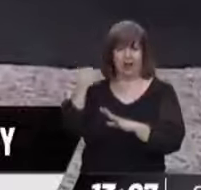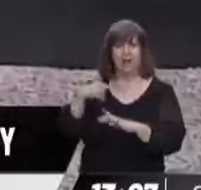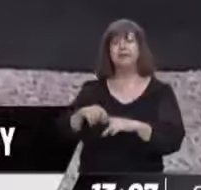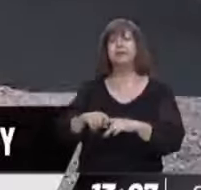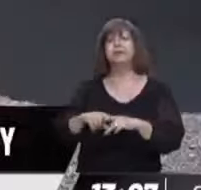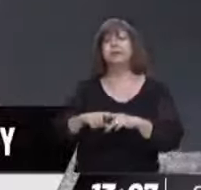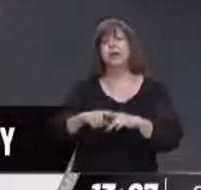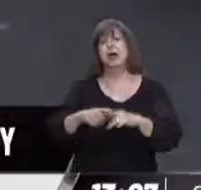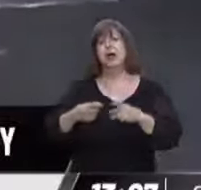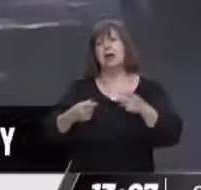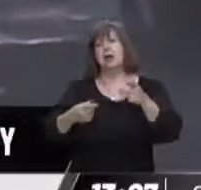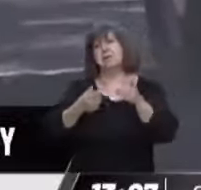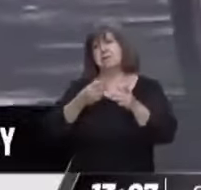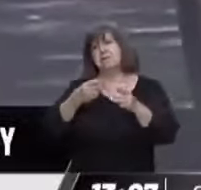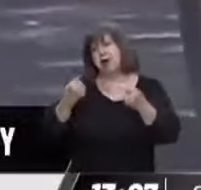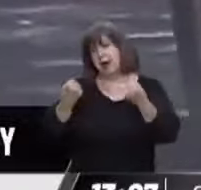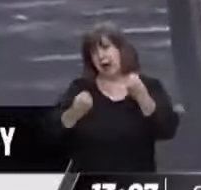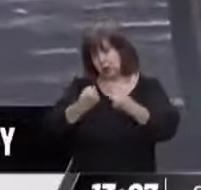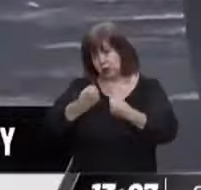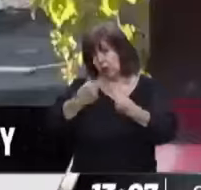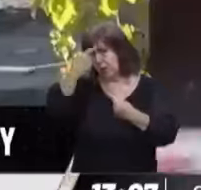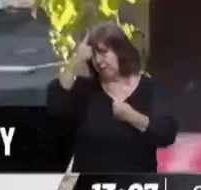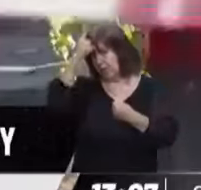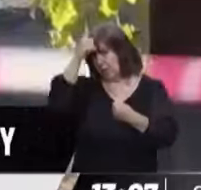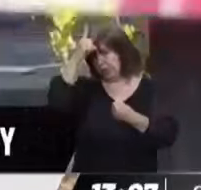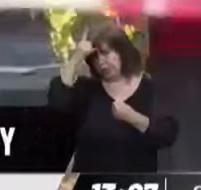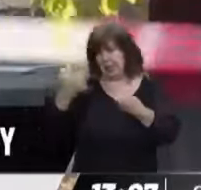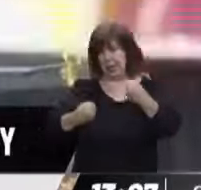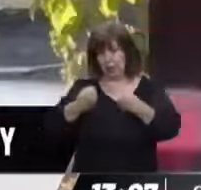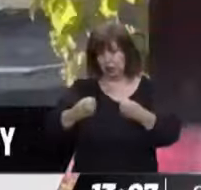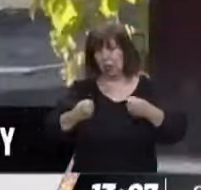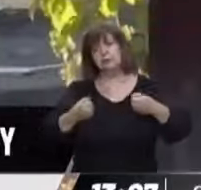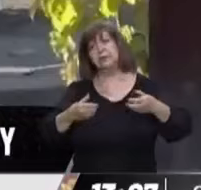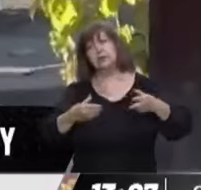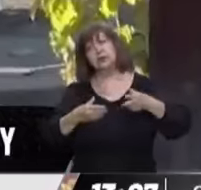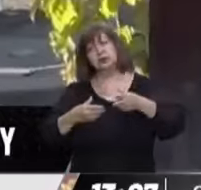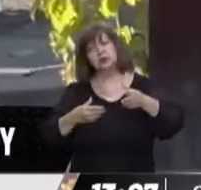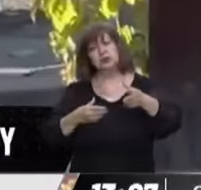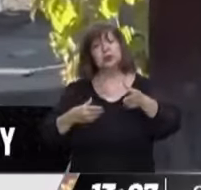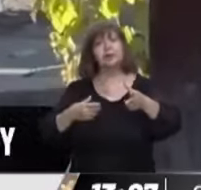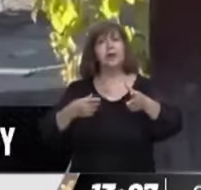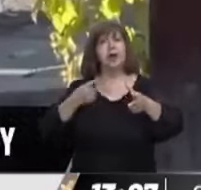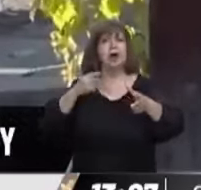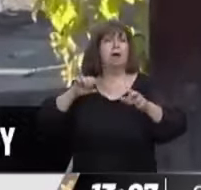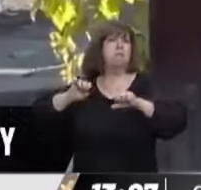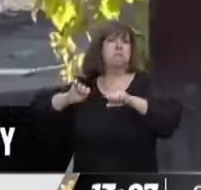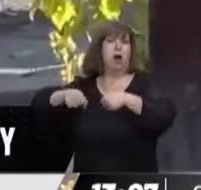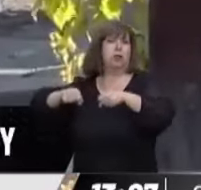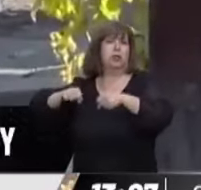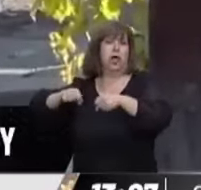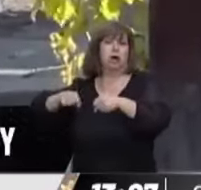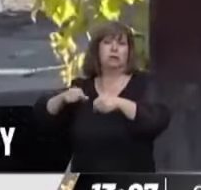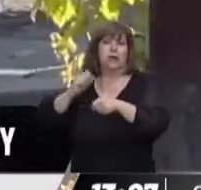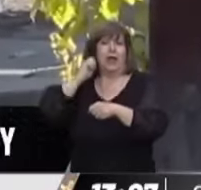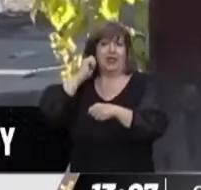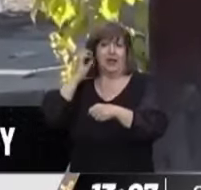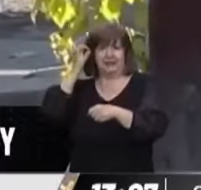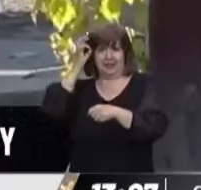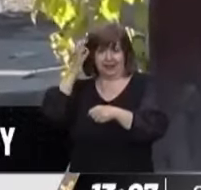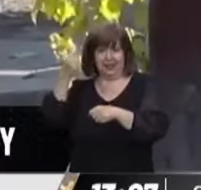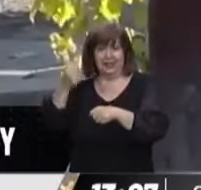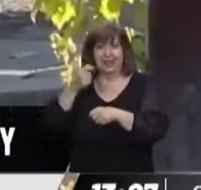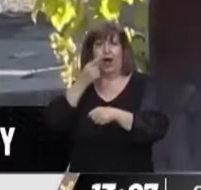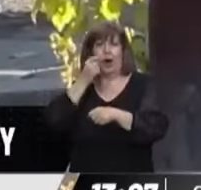hubo un accidente fatal en el que perdió la vida el conductor de una moto que estaba trabajando como delivery, un hombre de 36 años,